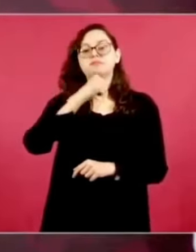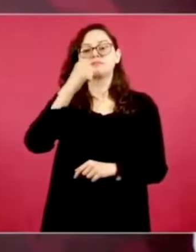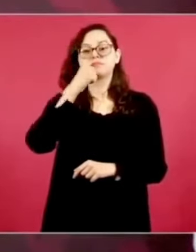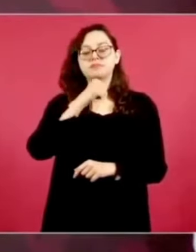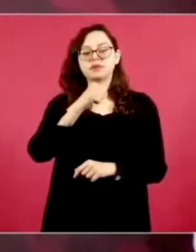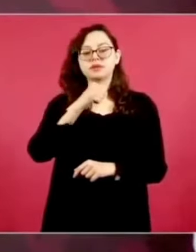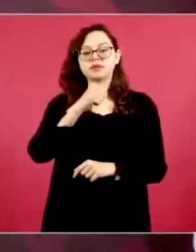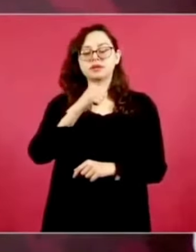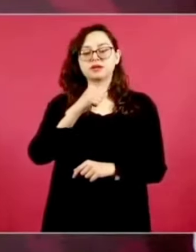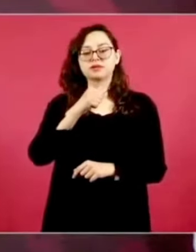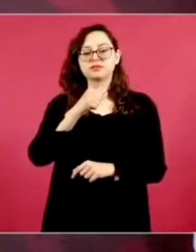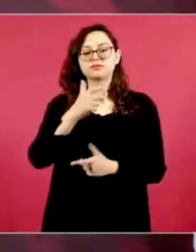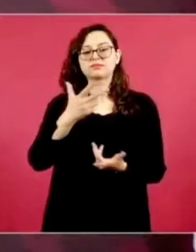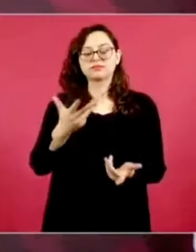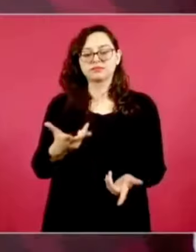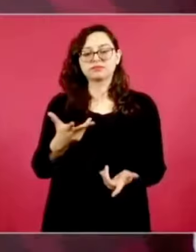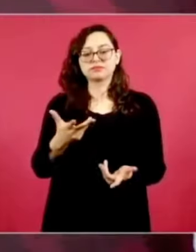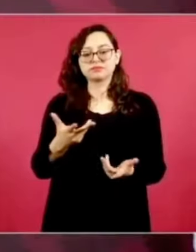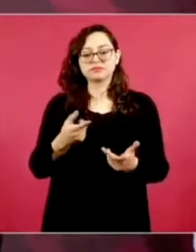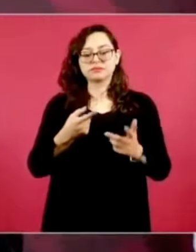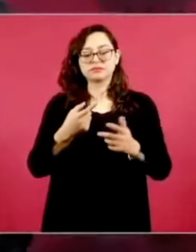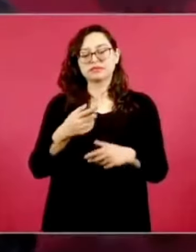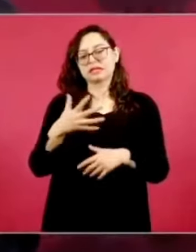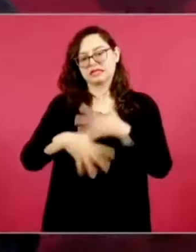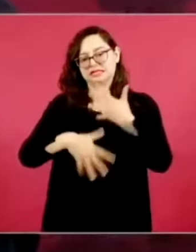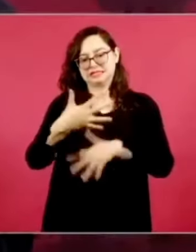el grito, el inicio